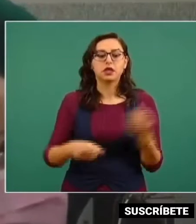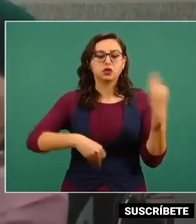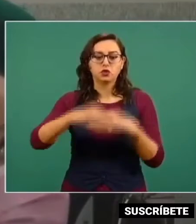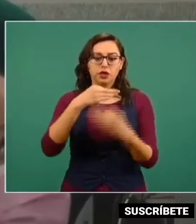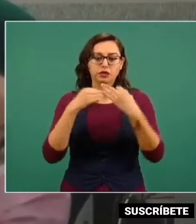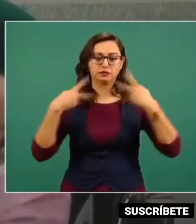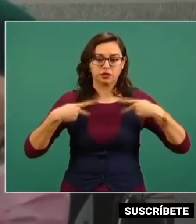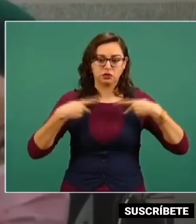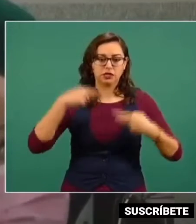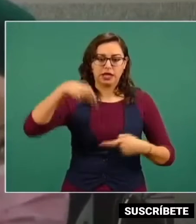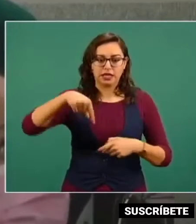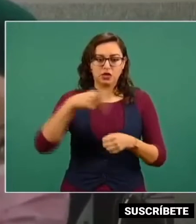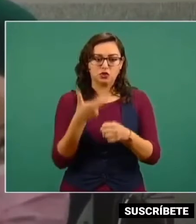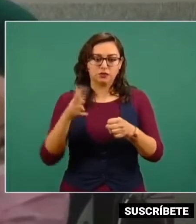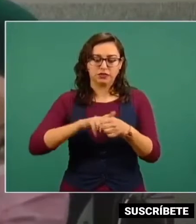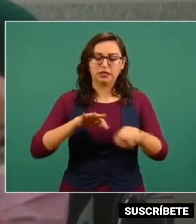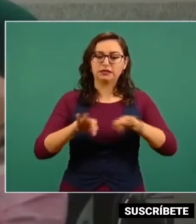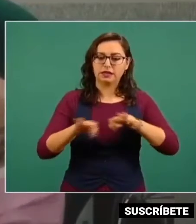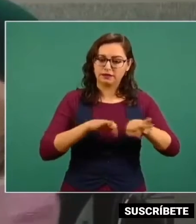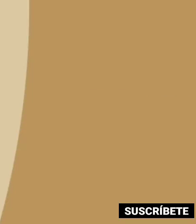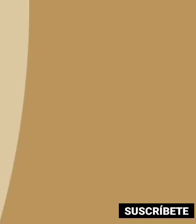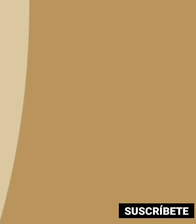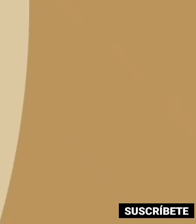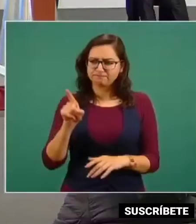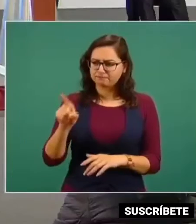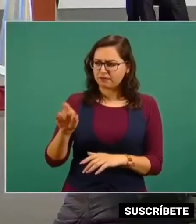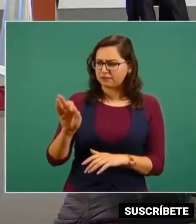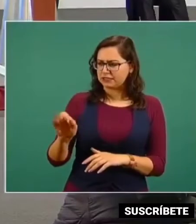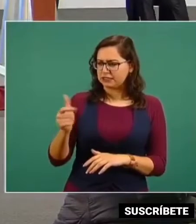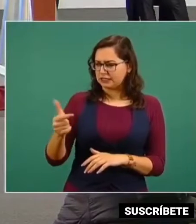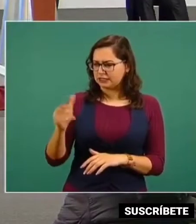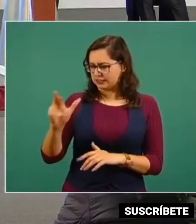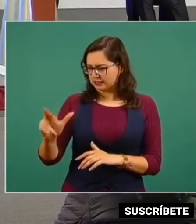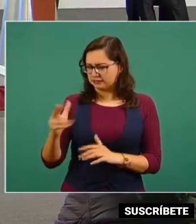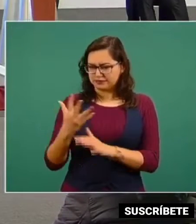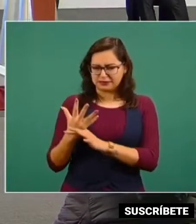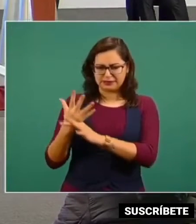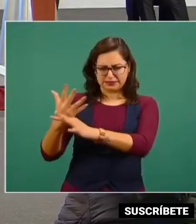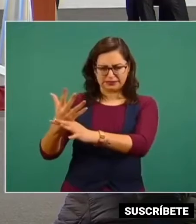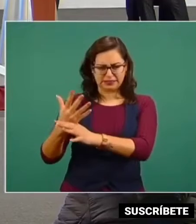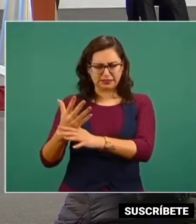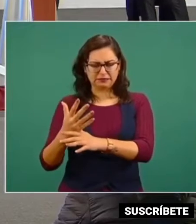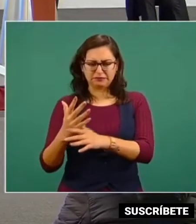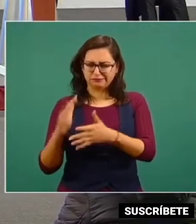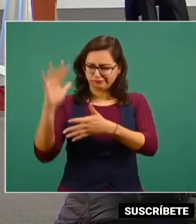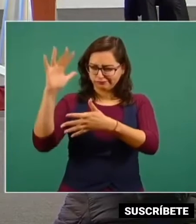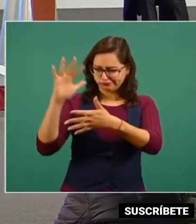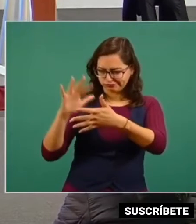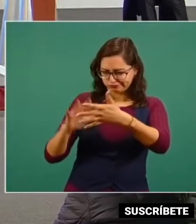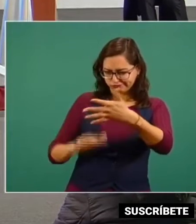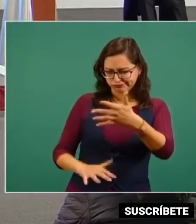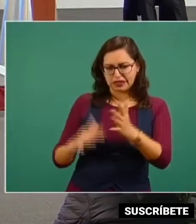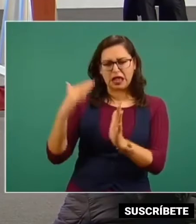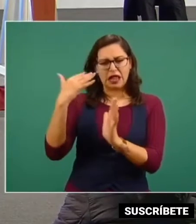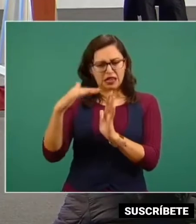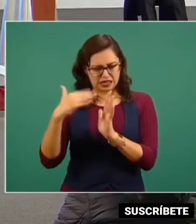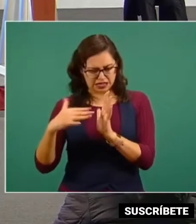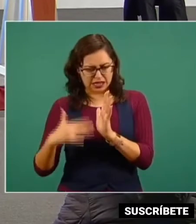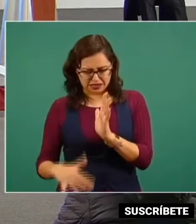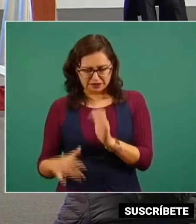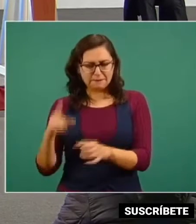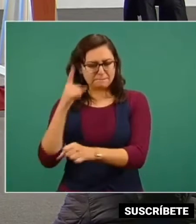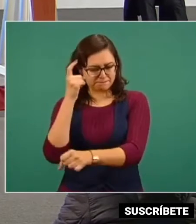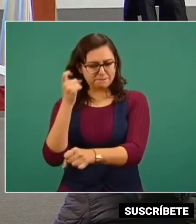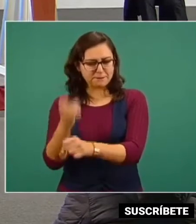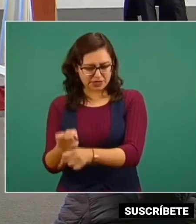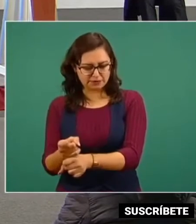violencia de esta vacuna, por la protección de esta vacuna. El mandatario mexicano y el canciller Marcelo Ebrard explicaron